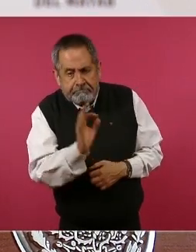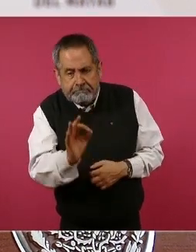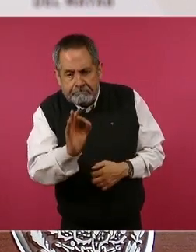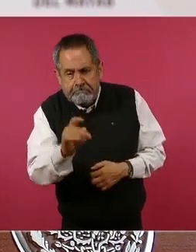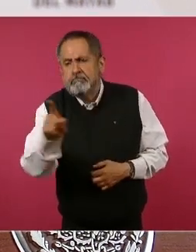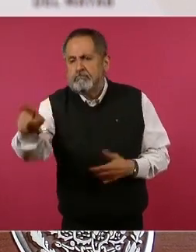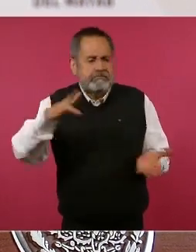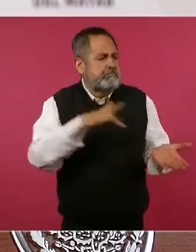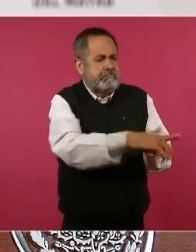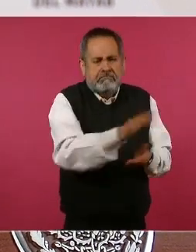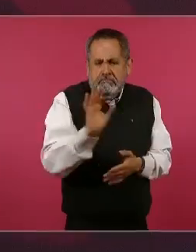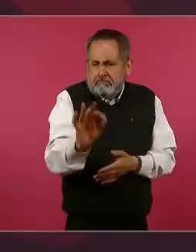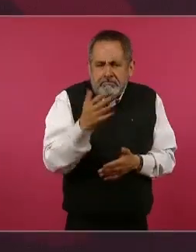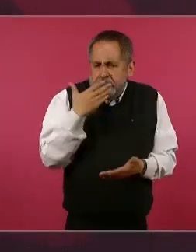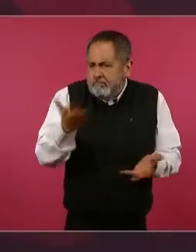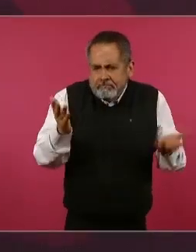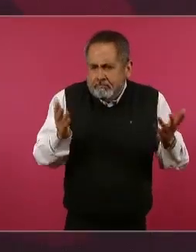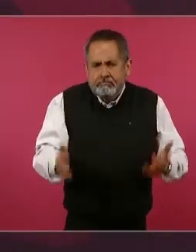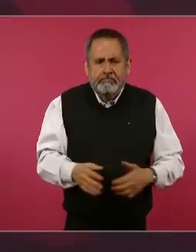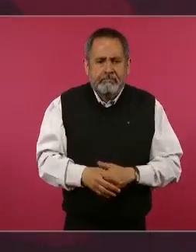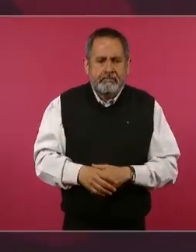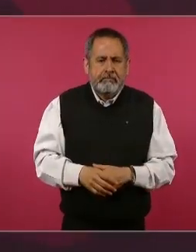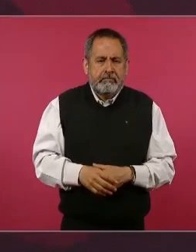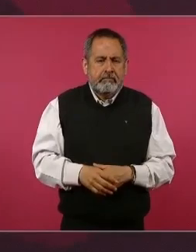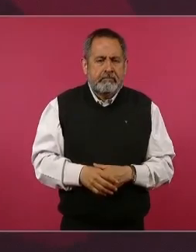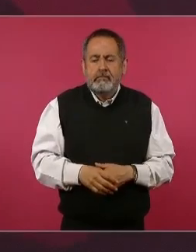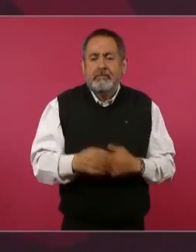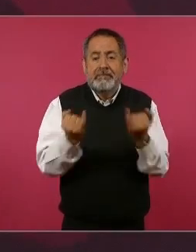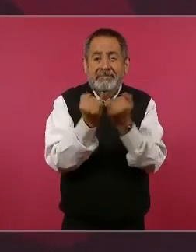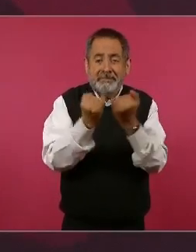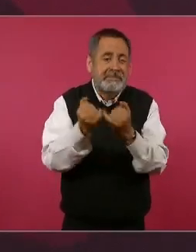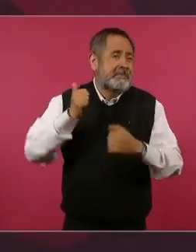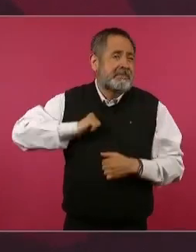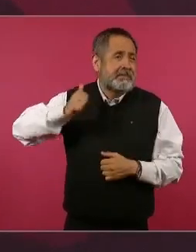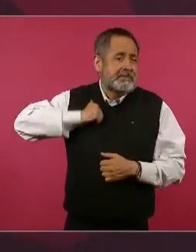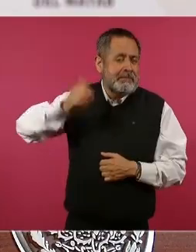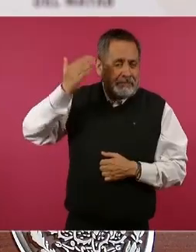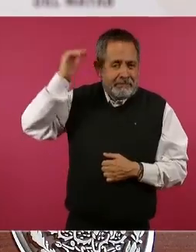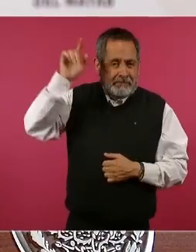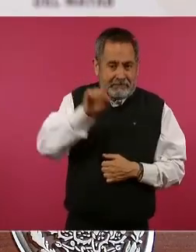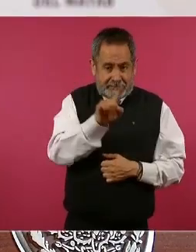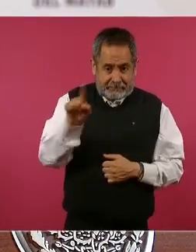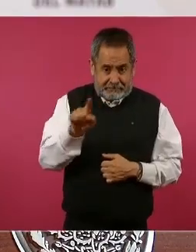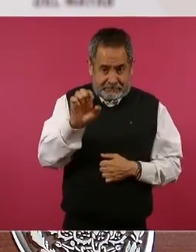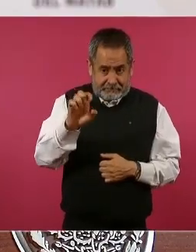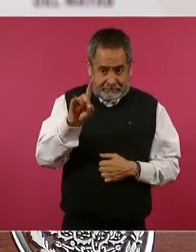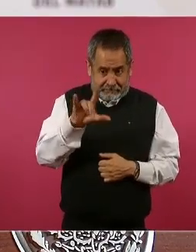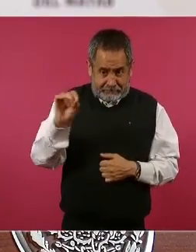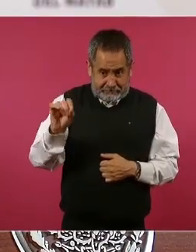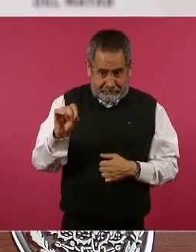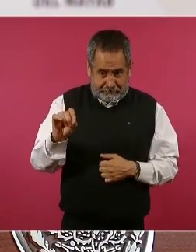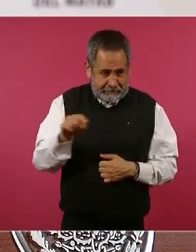Entonces, no es como le hizo Zedillo, ya se les olvidó.